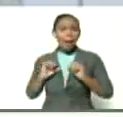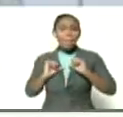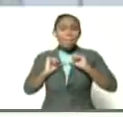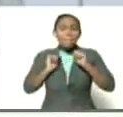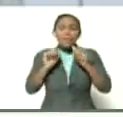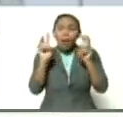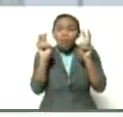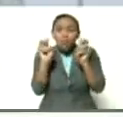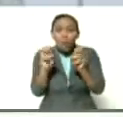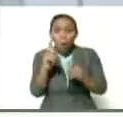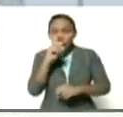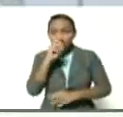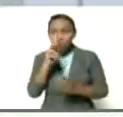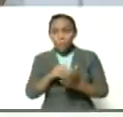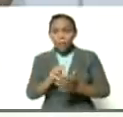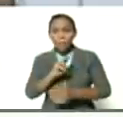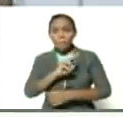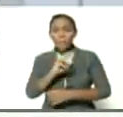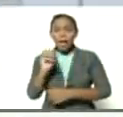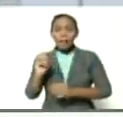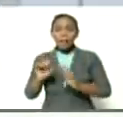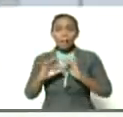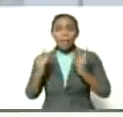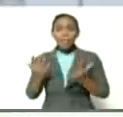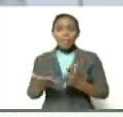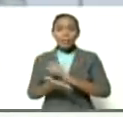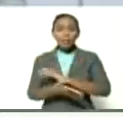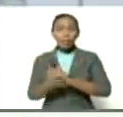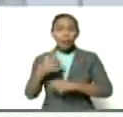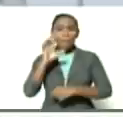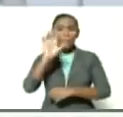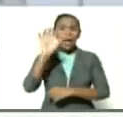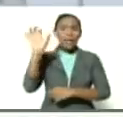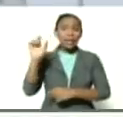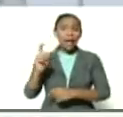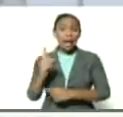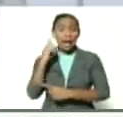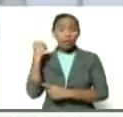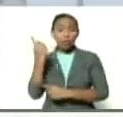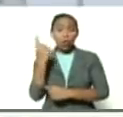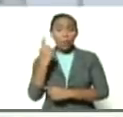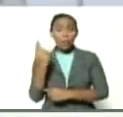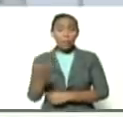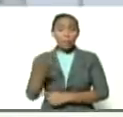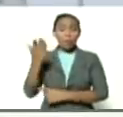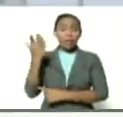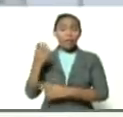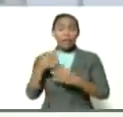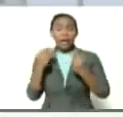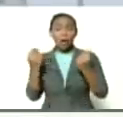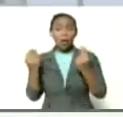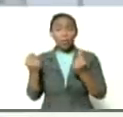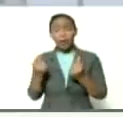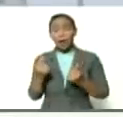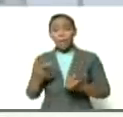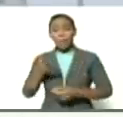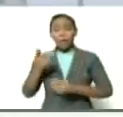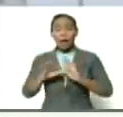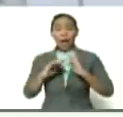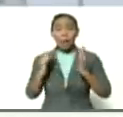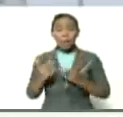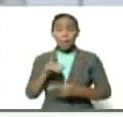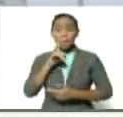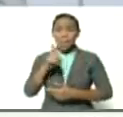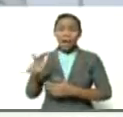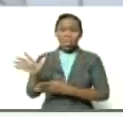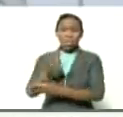año 2020, países que privilegiaron la economía le fue muy mal con la pandemia.